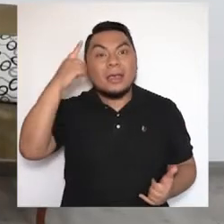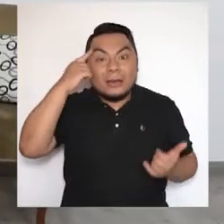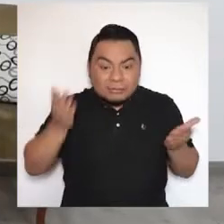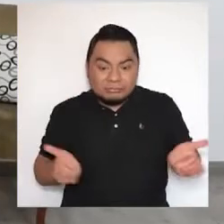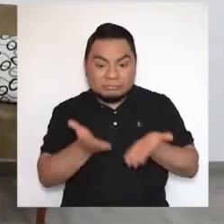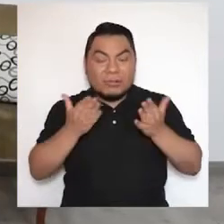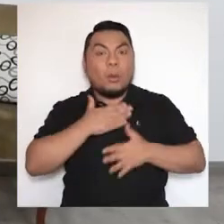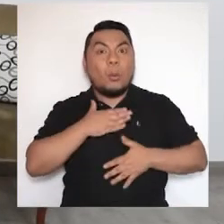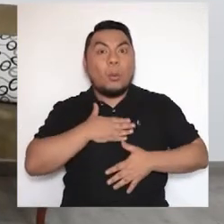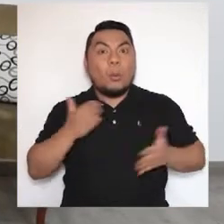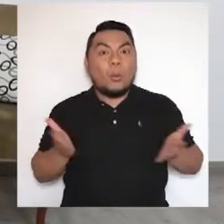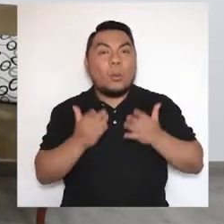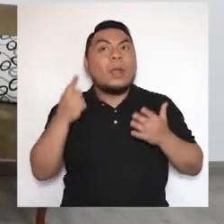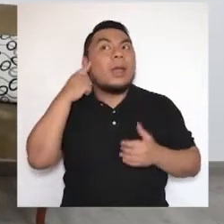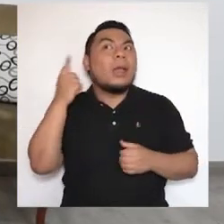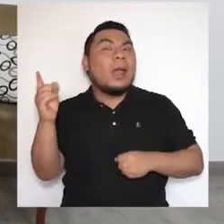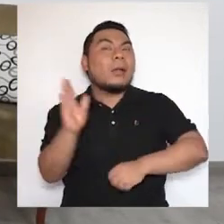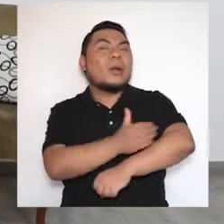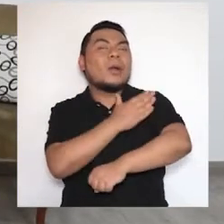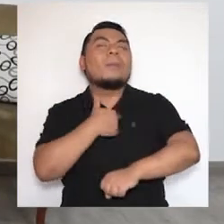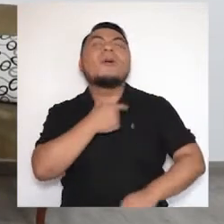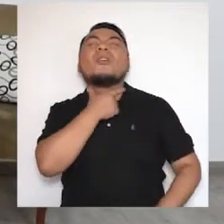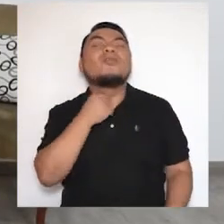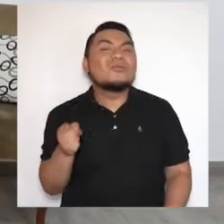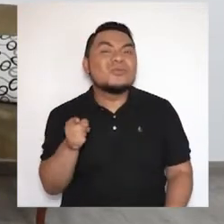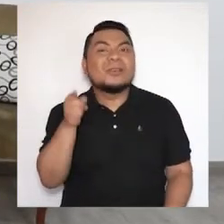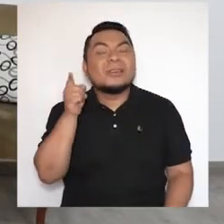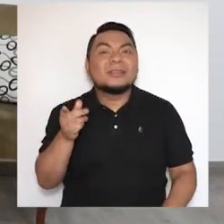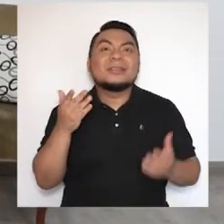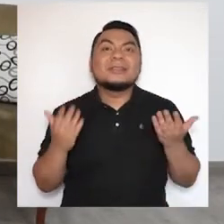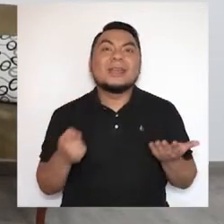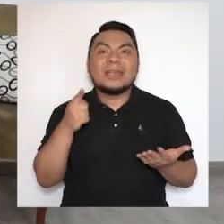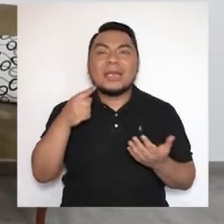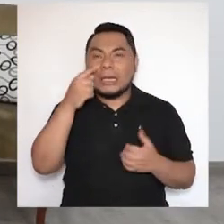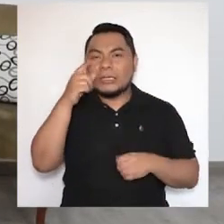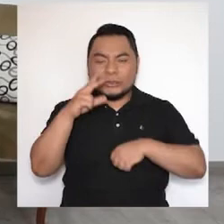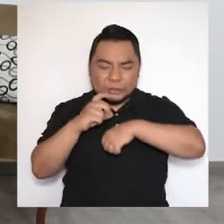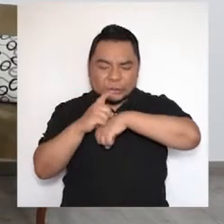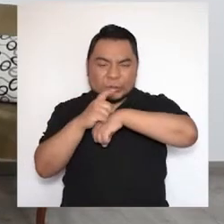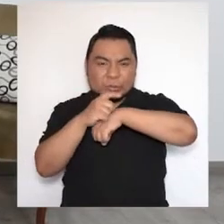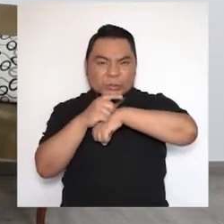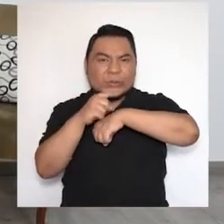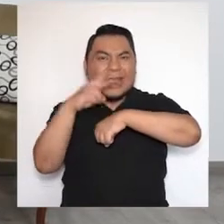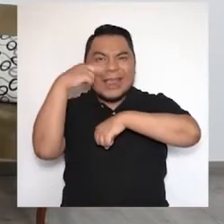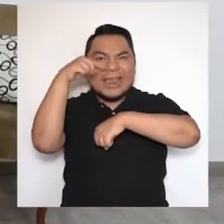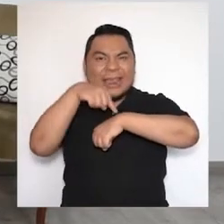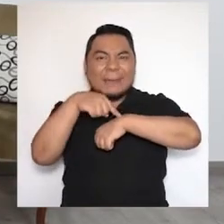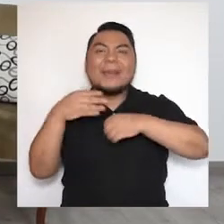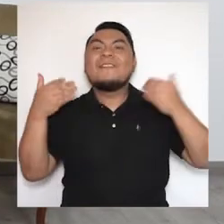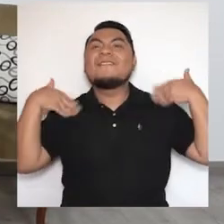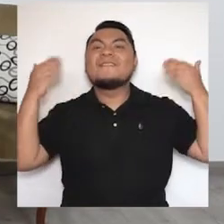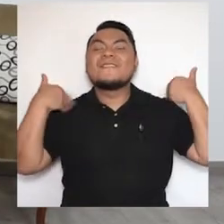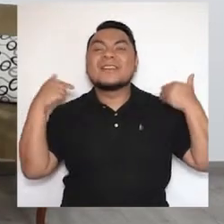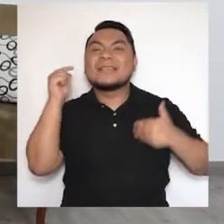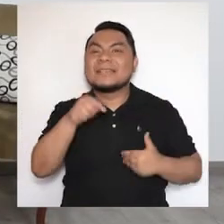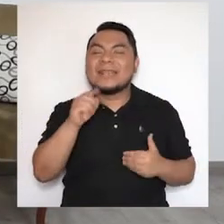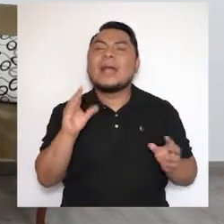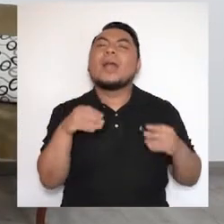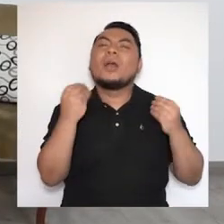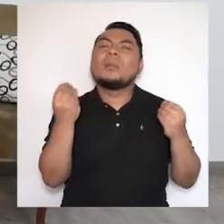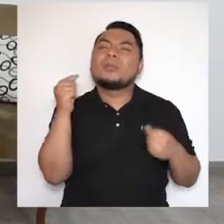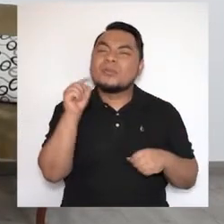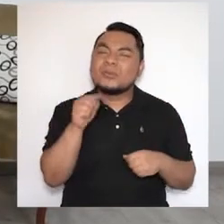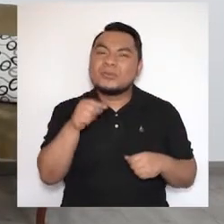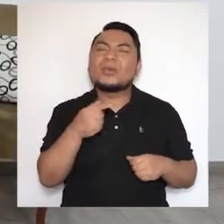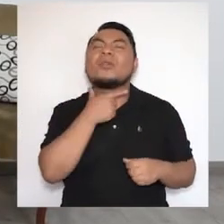nuestro cuerpo con una canción que me encanta. Habla sobre un bicho raro, pero feliz. Y es feliz porque le